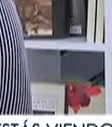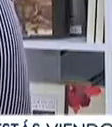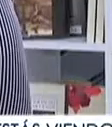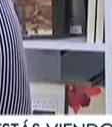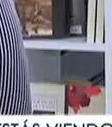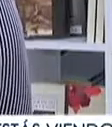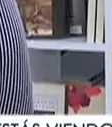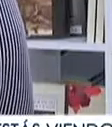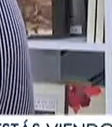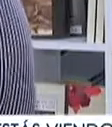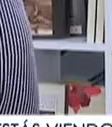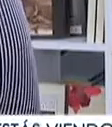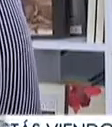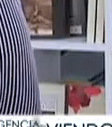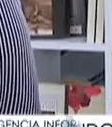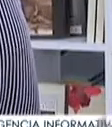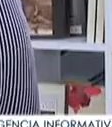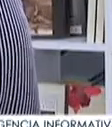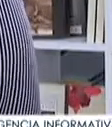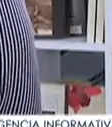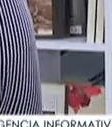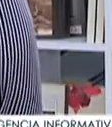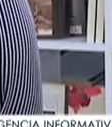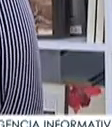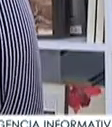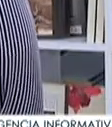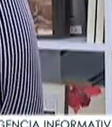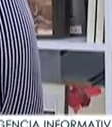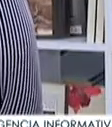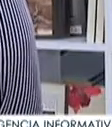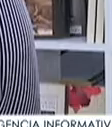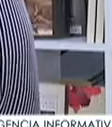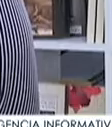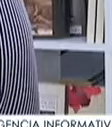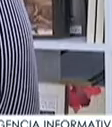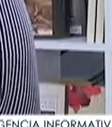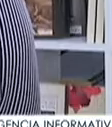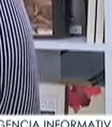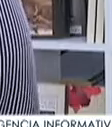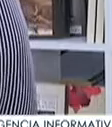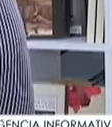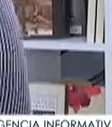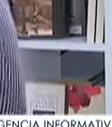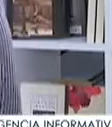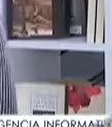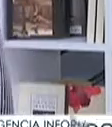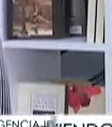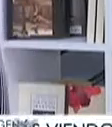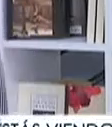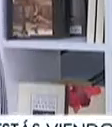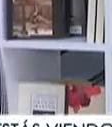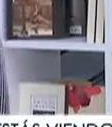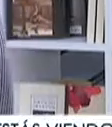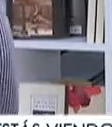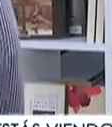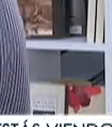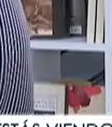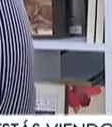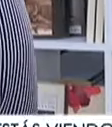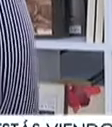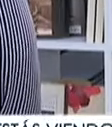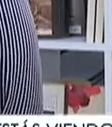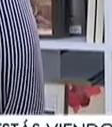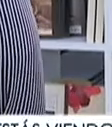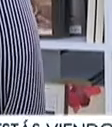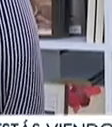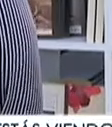su relación con su padre, obviamente su obra. Y bueno, eso obviamente nos hace estar de fiesta como estado y yo creo que como país también